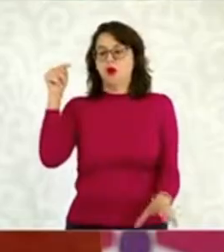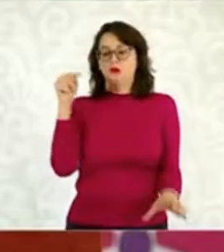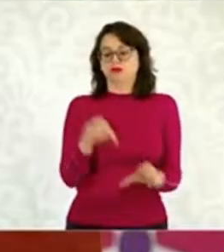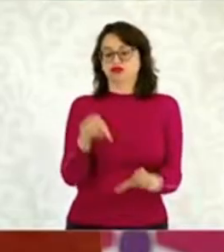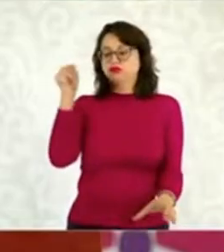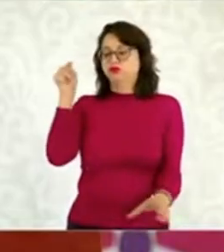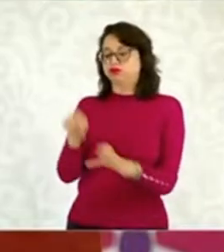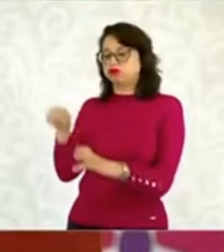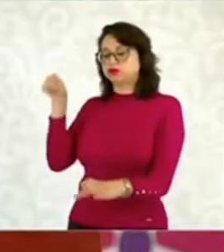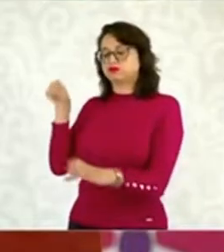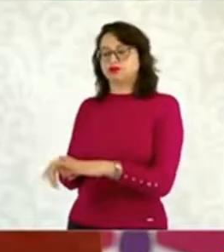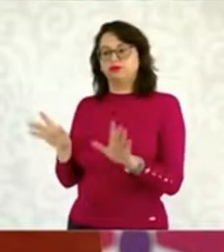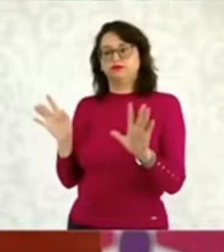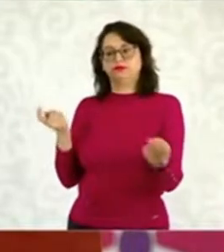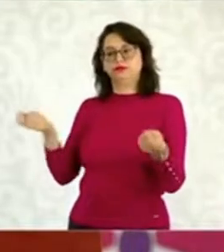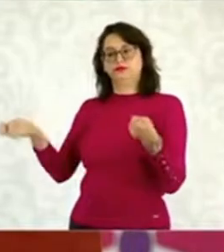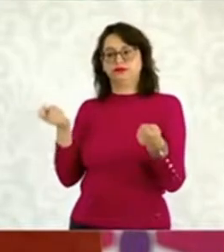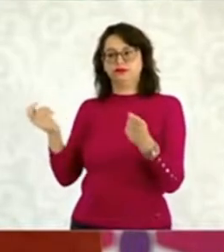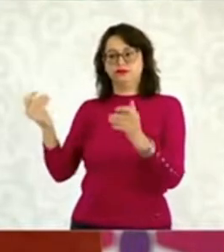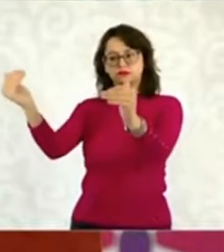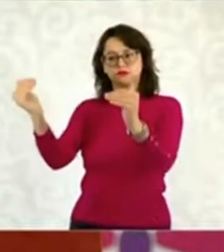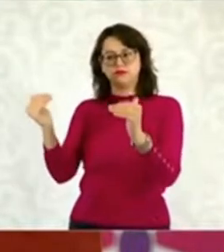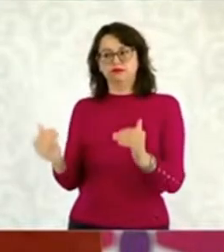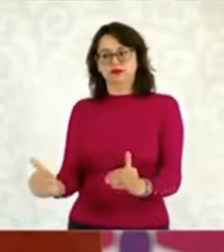invirtió de manera importante en refinación.